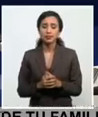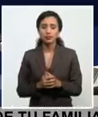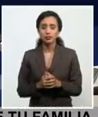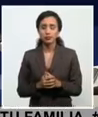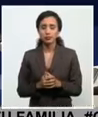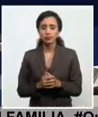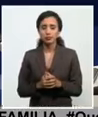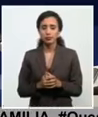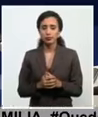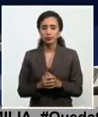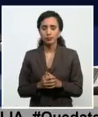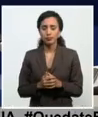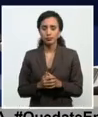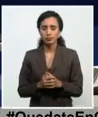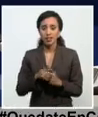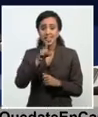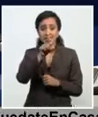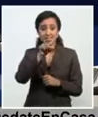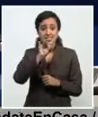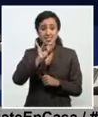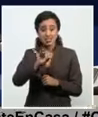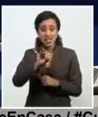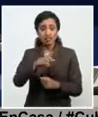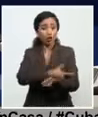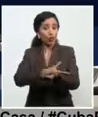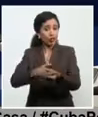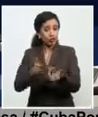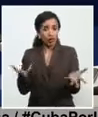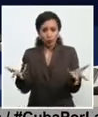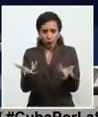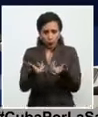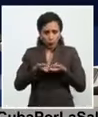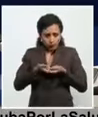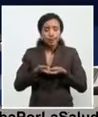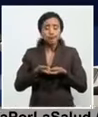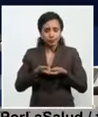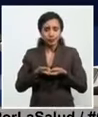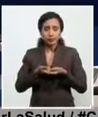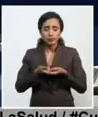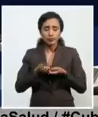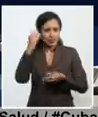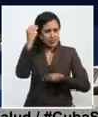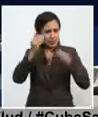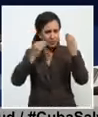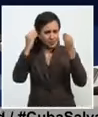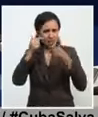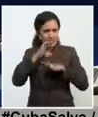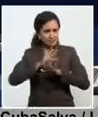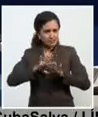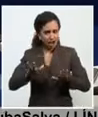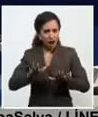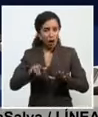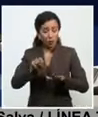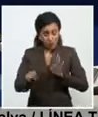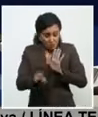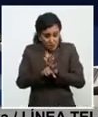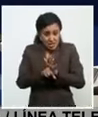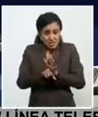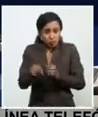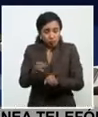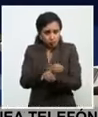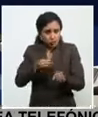Se habían recolectado 17 donaciones y se plantea que ya el impacto de su uso es ostensible